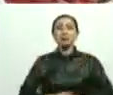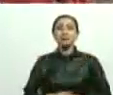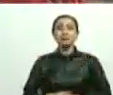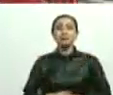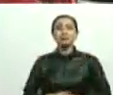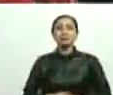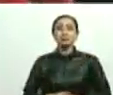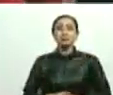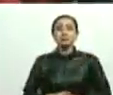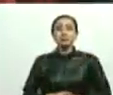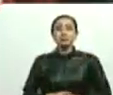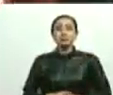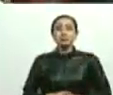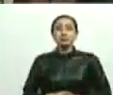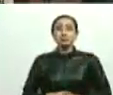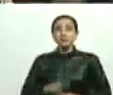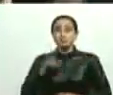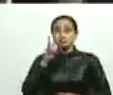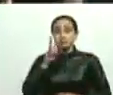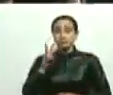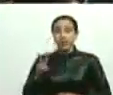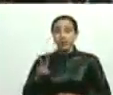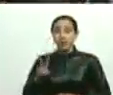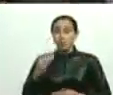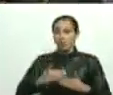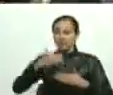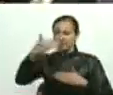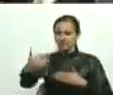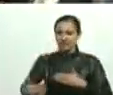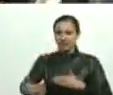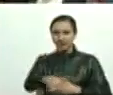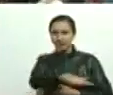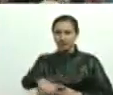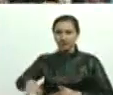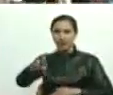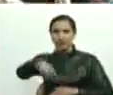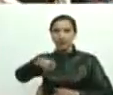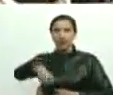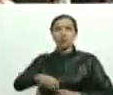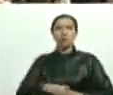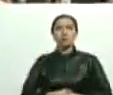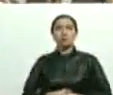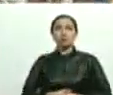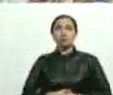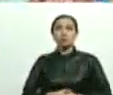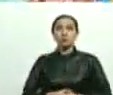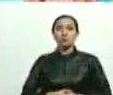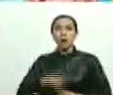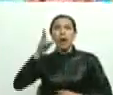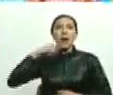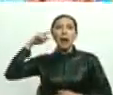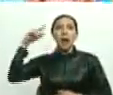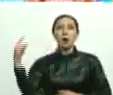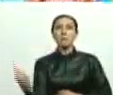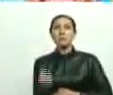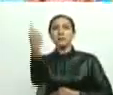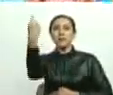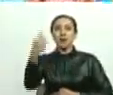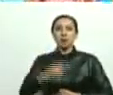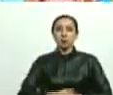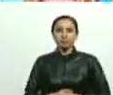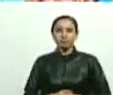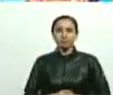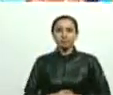Ahí veo, aquí de frente a mí, a Pedro Camejo, el negro primero.